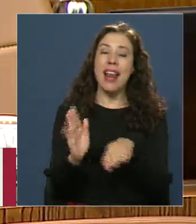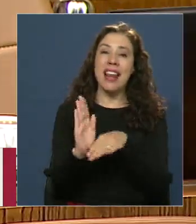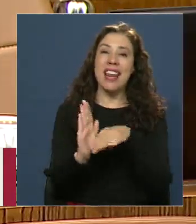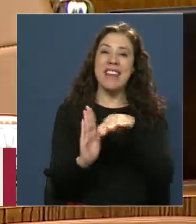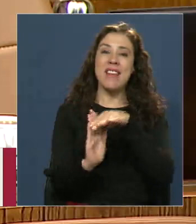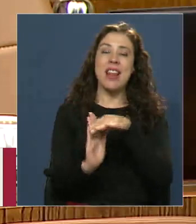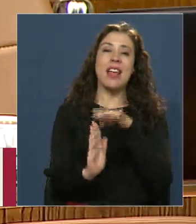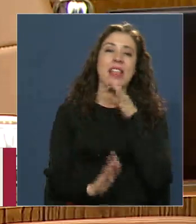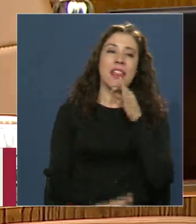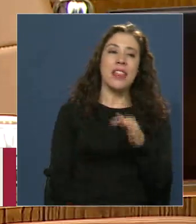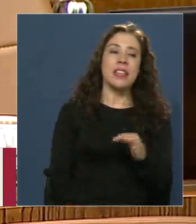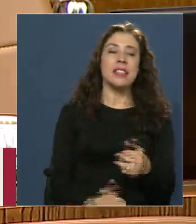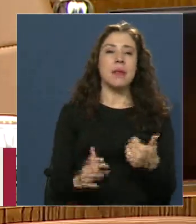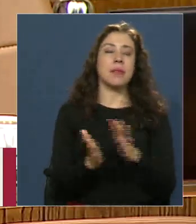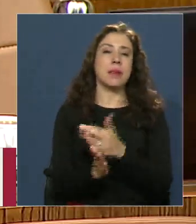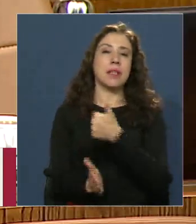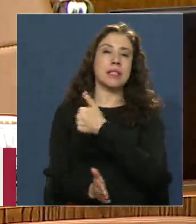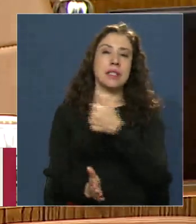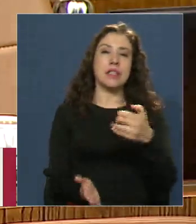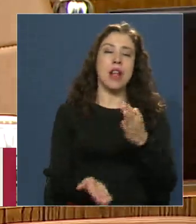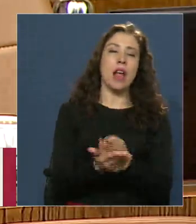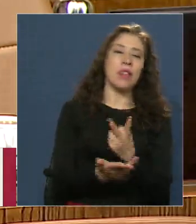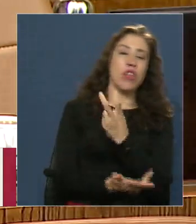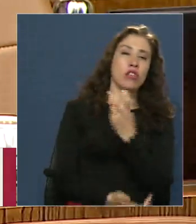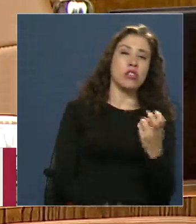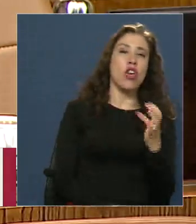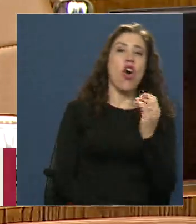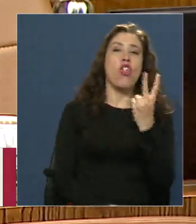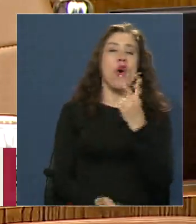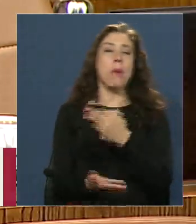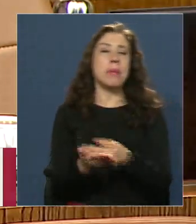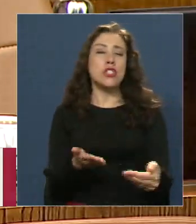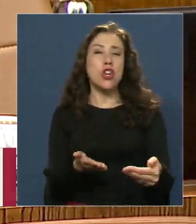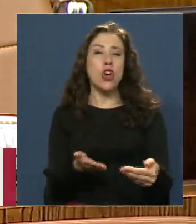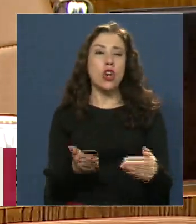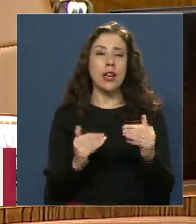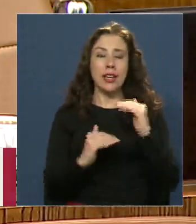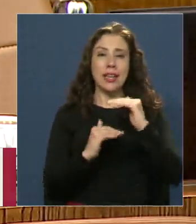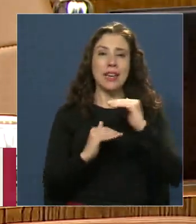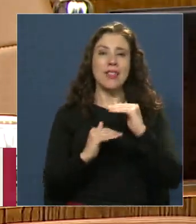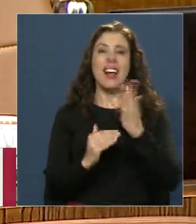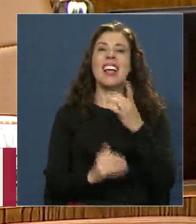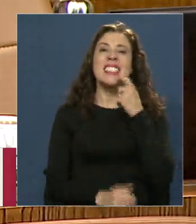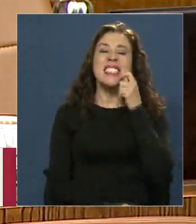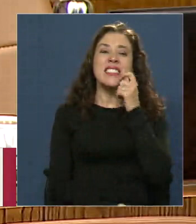dice que va entre 600 y 200 o 2 millones y algo, ¿qué es lo que son?